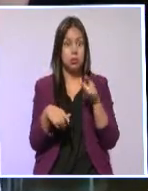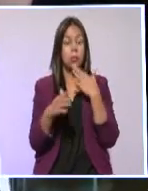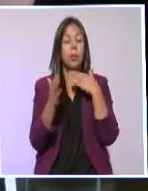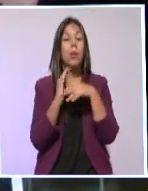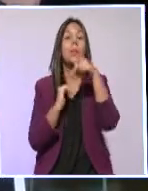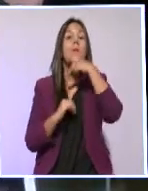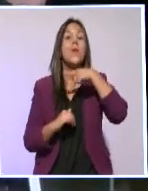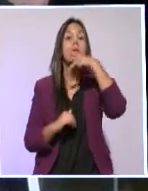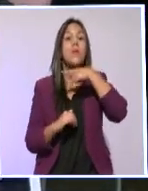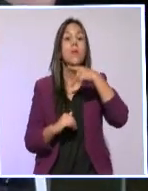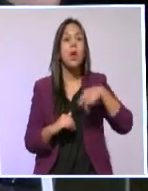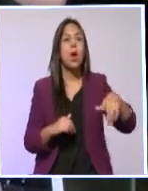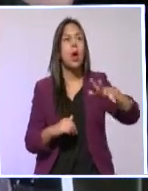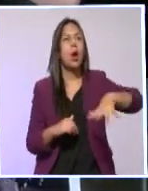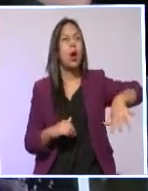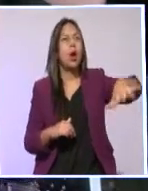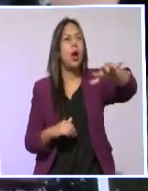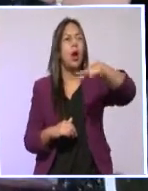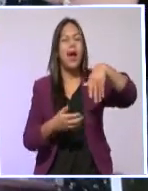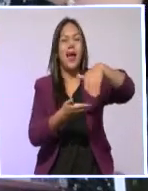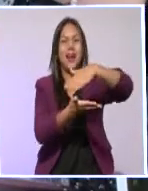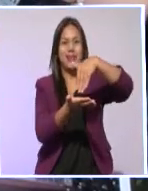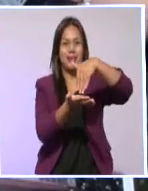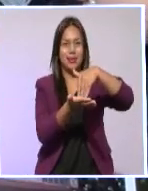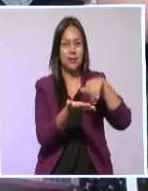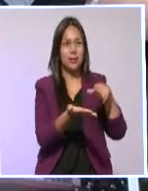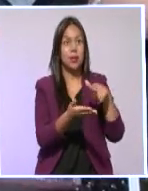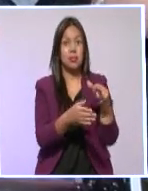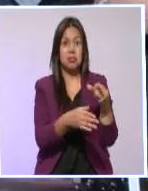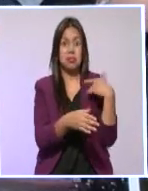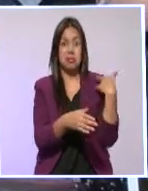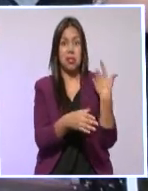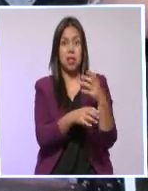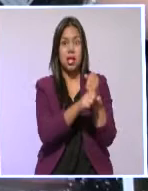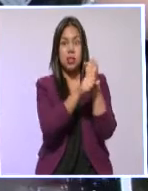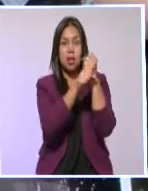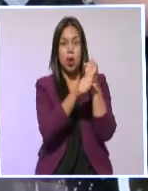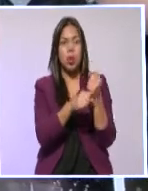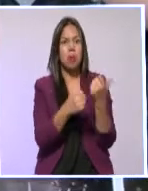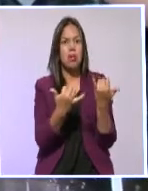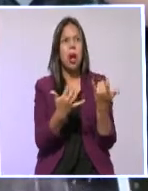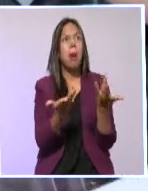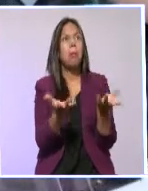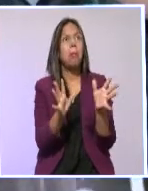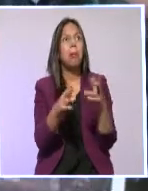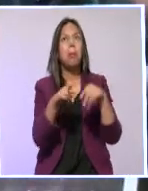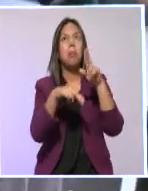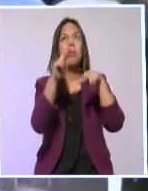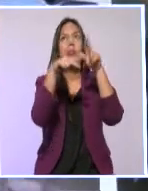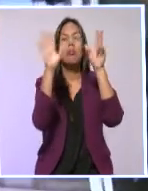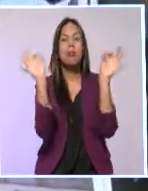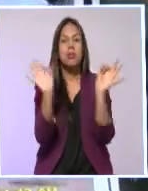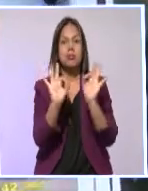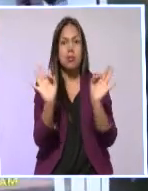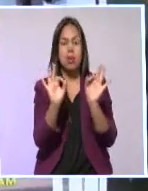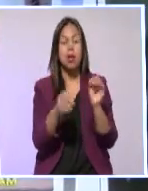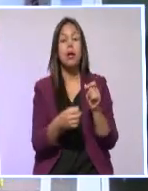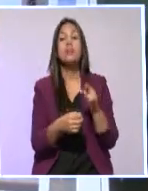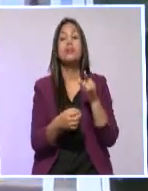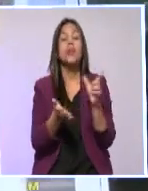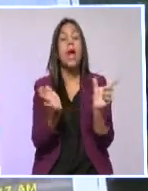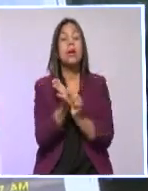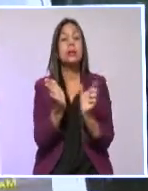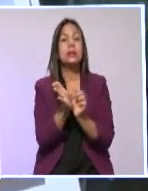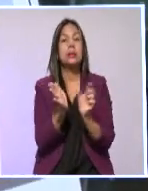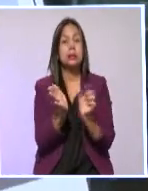Viejo, el centro comercial de Puerto Viejo que tenía seguro no ha sido reconstruido. El SRI en